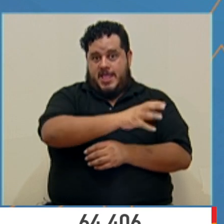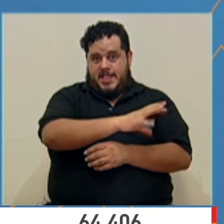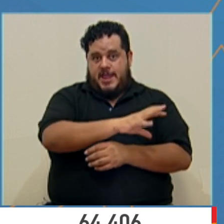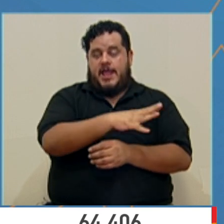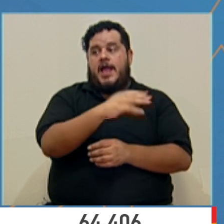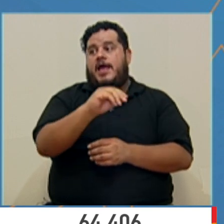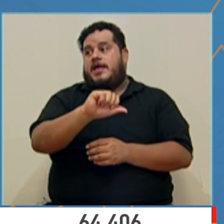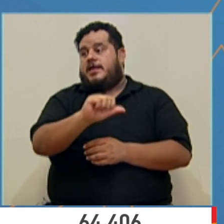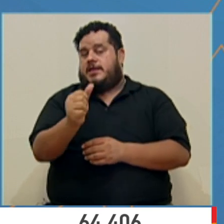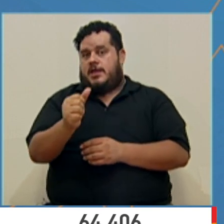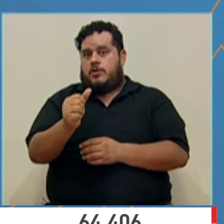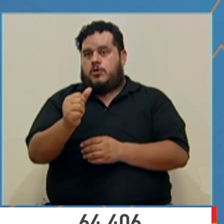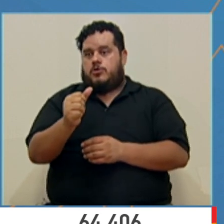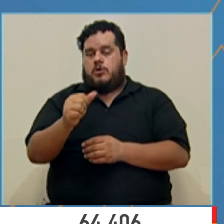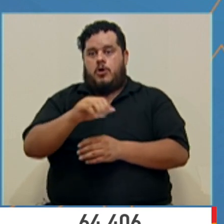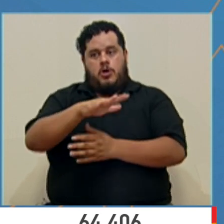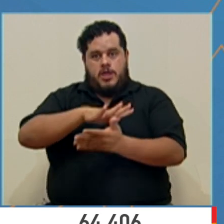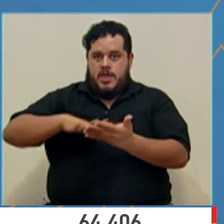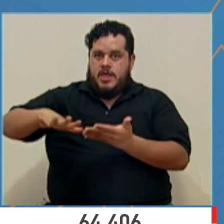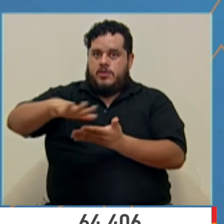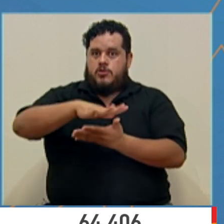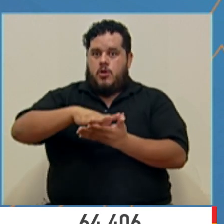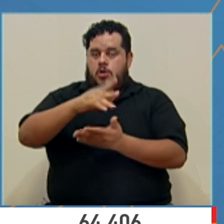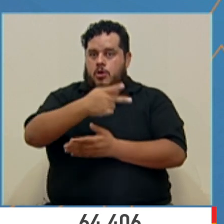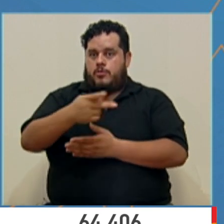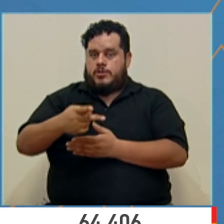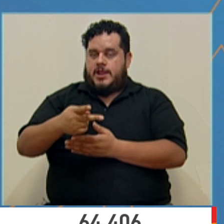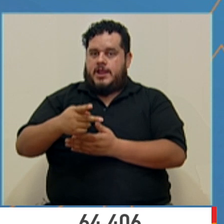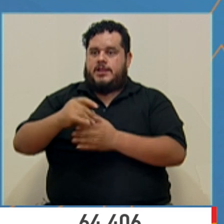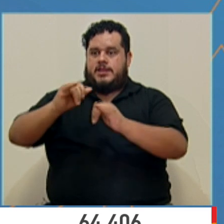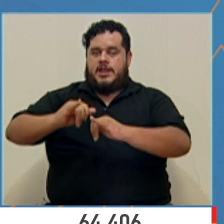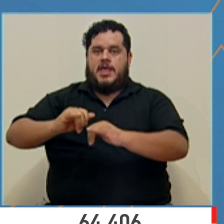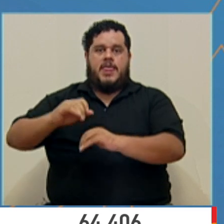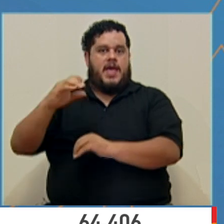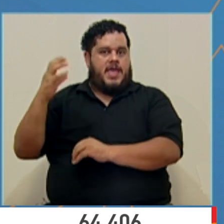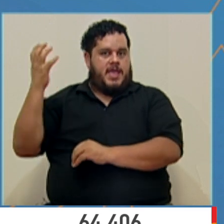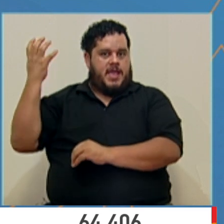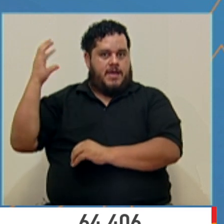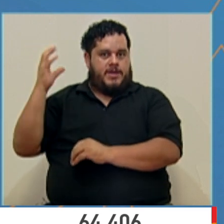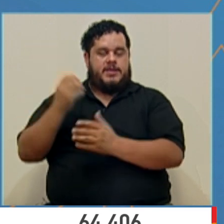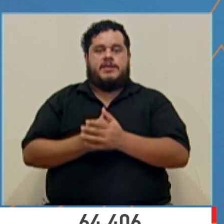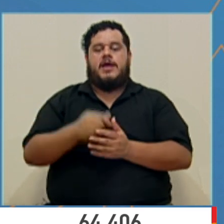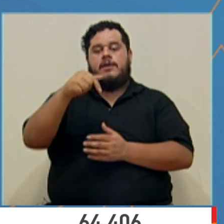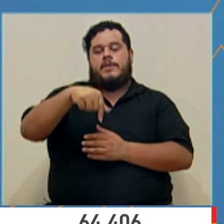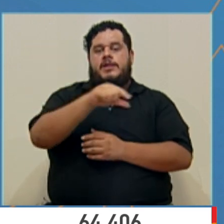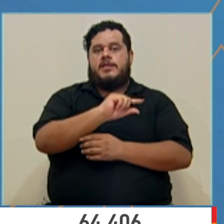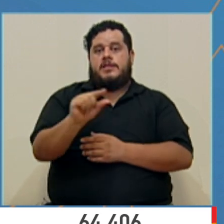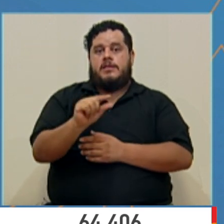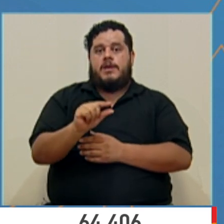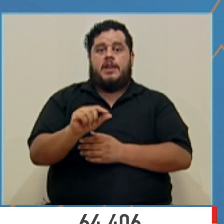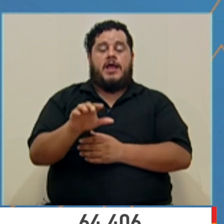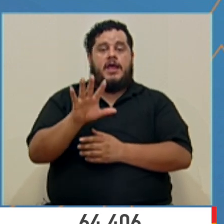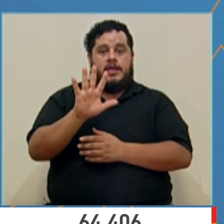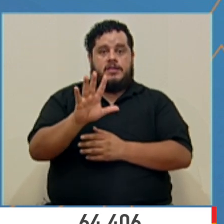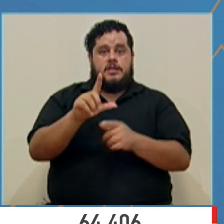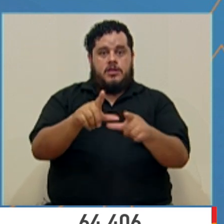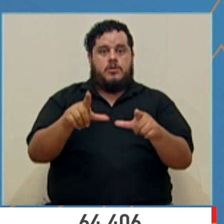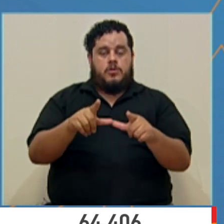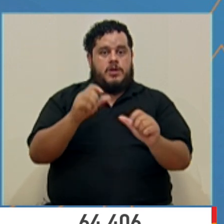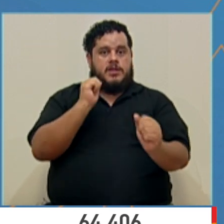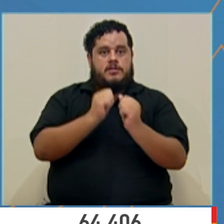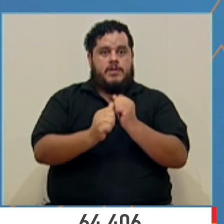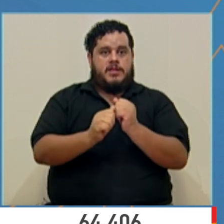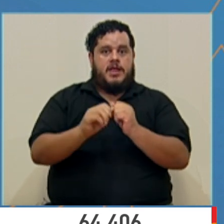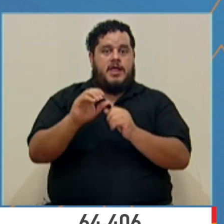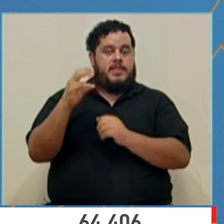adelante, y el resto del cantón pues se mantiene en alerta amarilla. Para esta semana, 5 cantones pasan de la